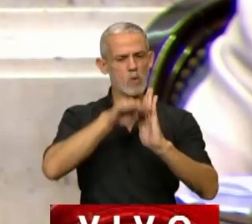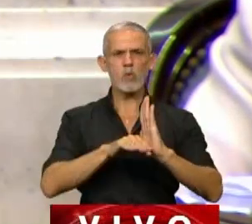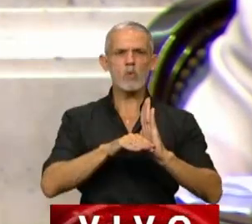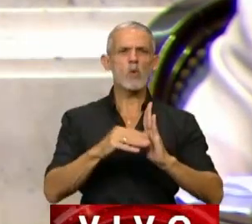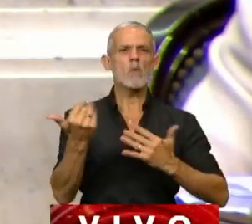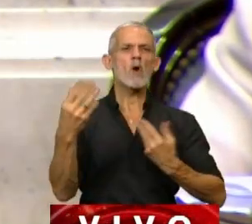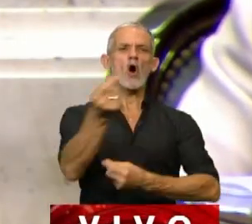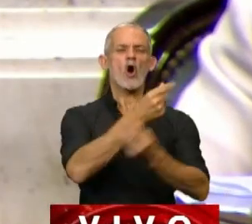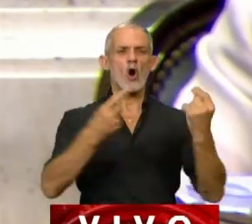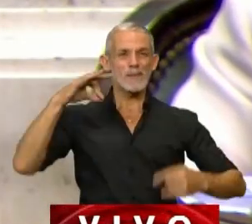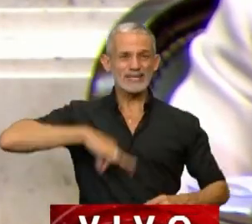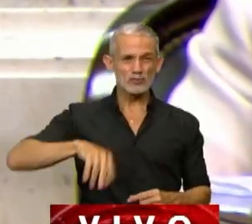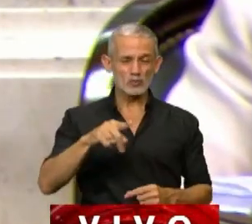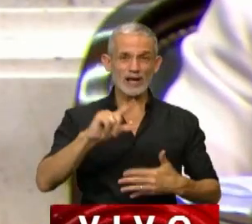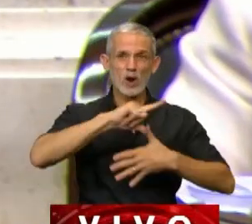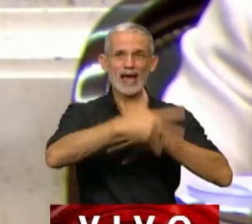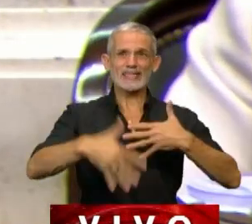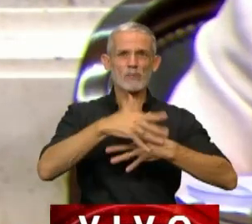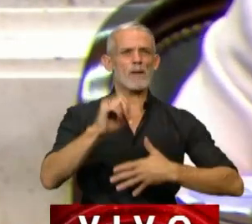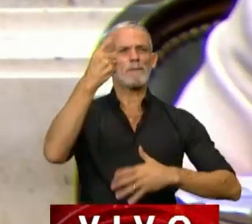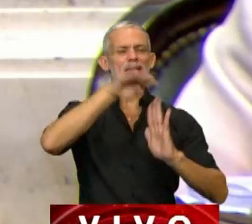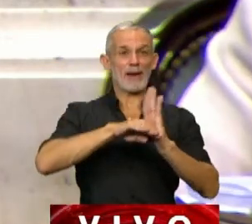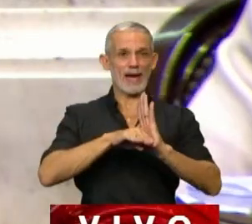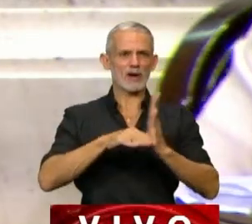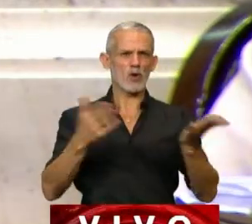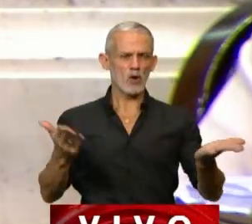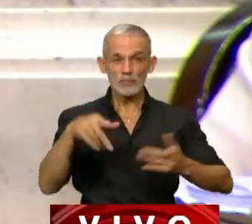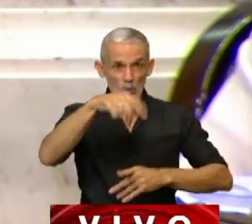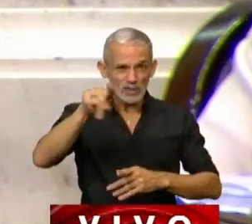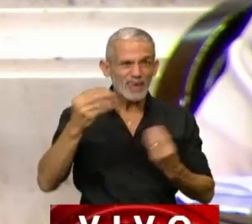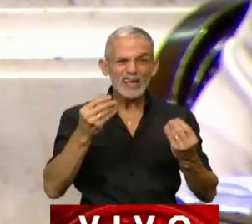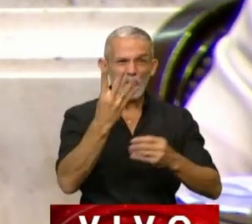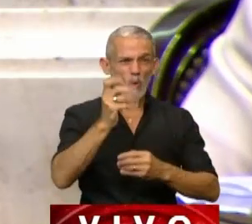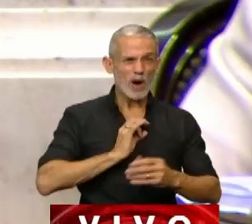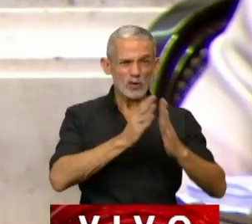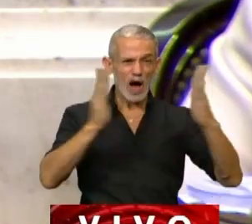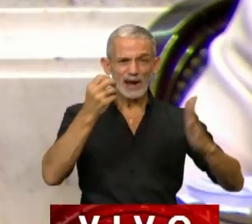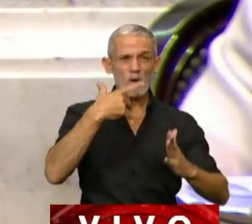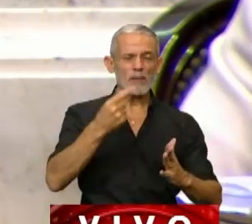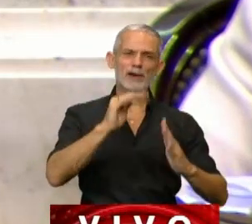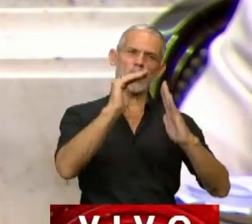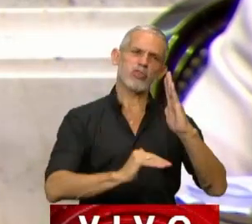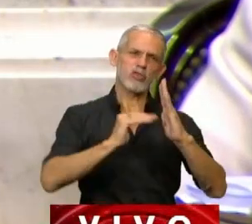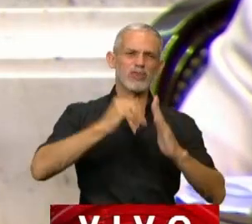poder adquisitivo del salario en Latinoamérica. ¿Cómo lo dejaron? Una pérdida del